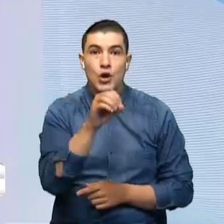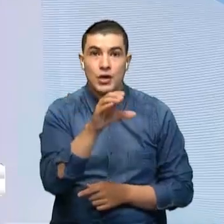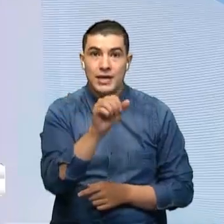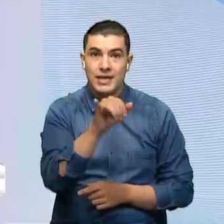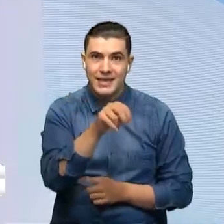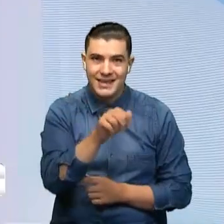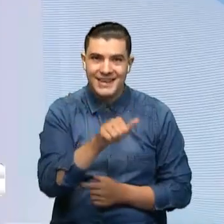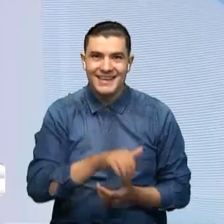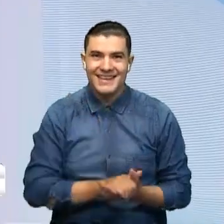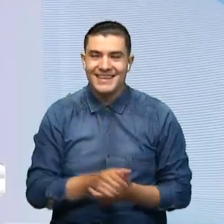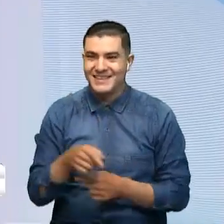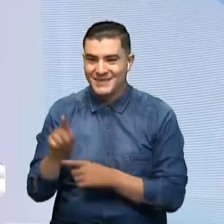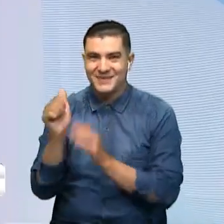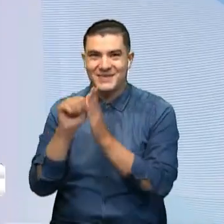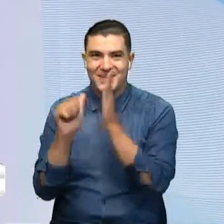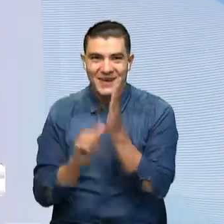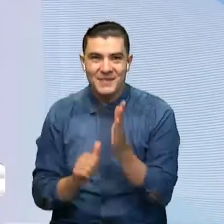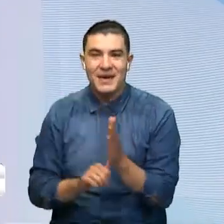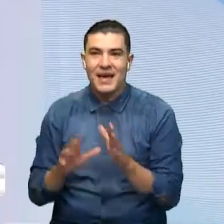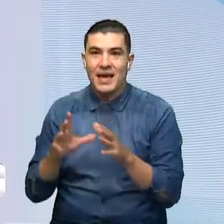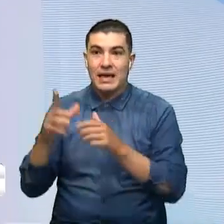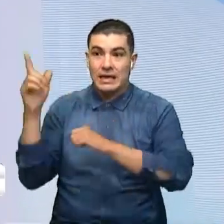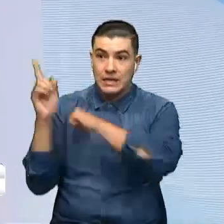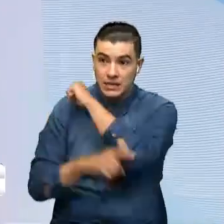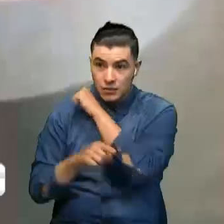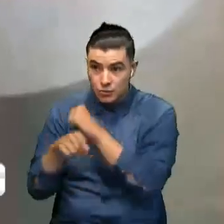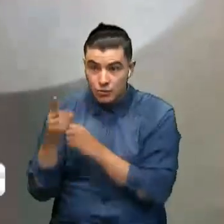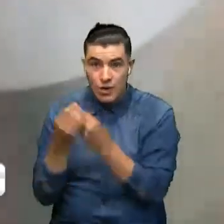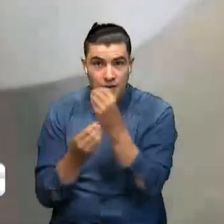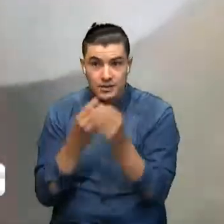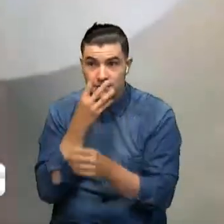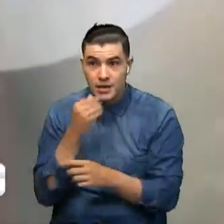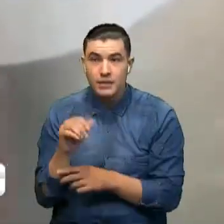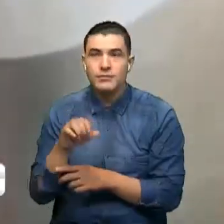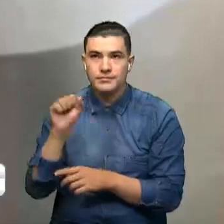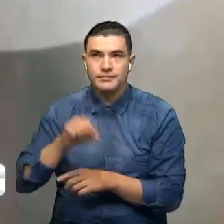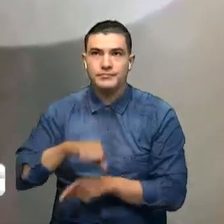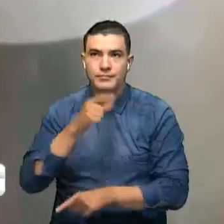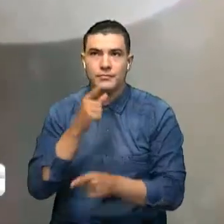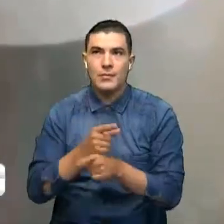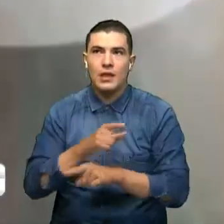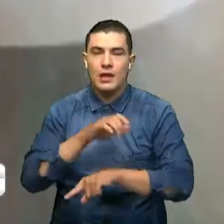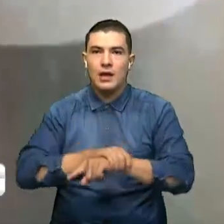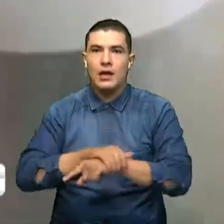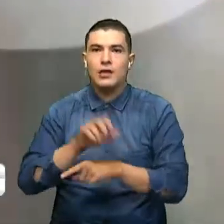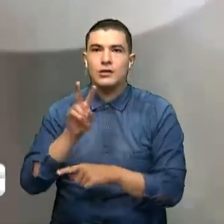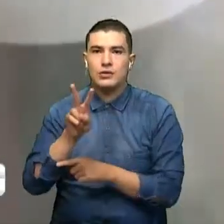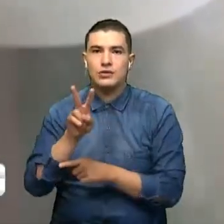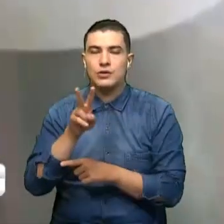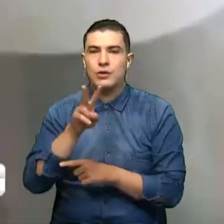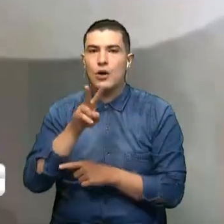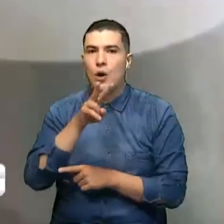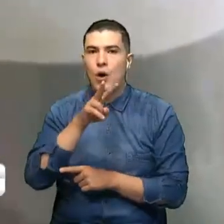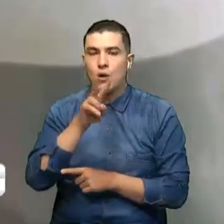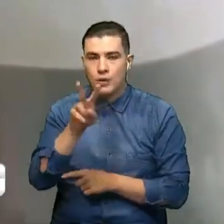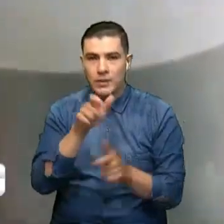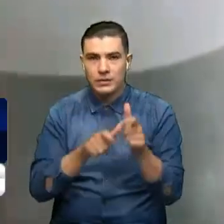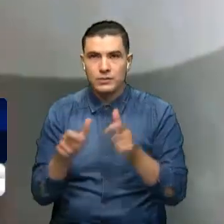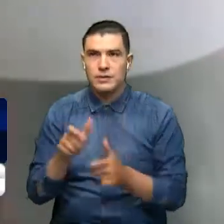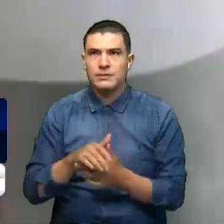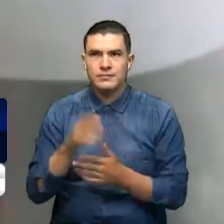Y dentro del programa Al que la hace la paga, la policía logró la captura de dos personas, un hombre y una mujer, a quienes se les halló en su poder dos